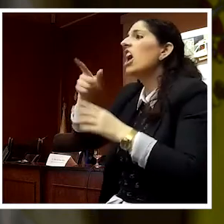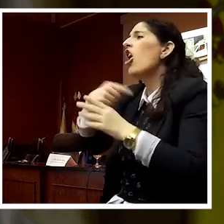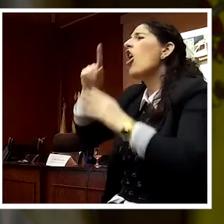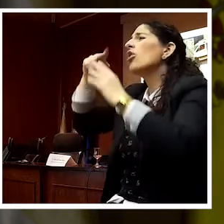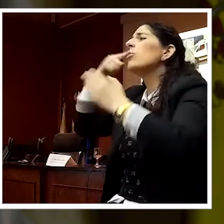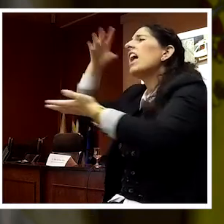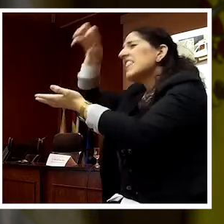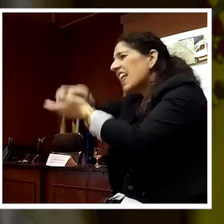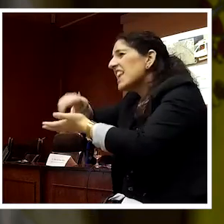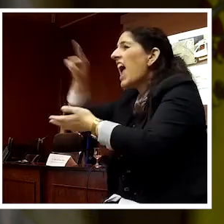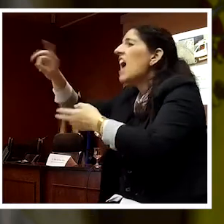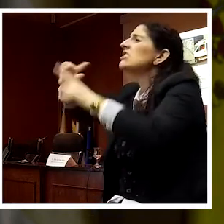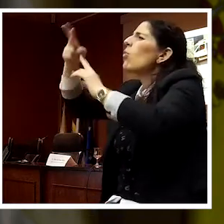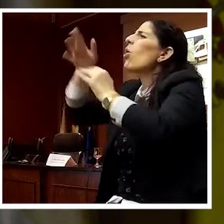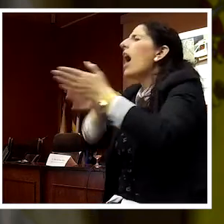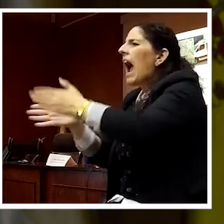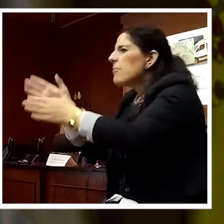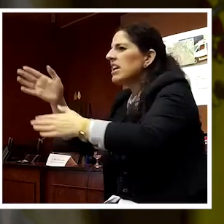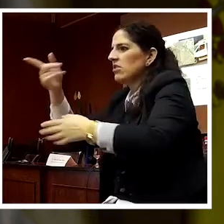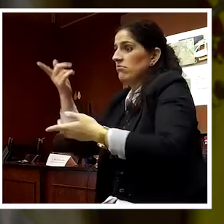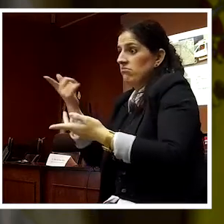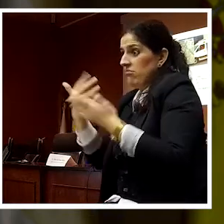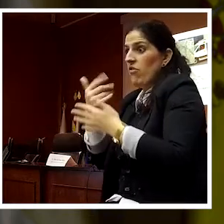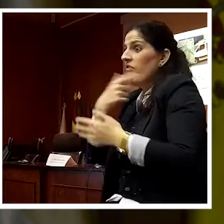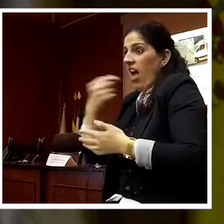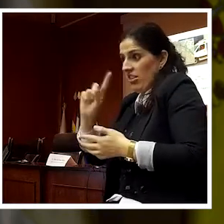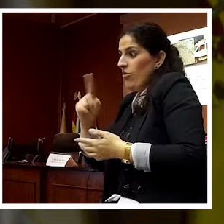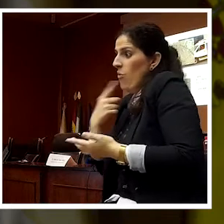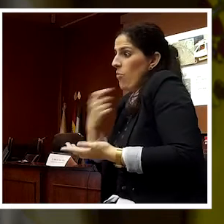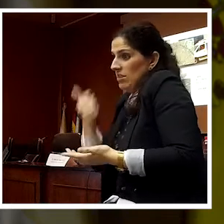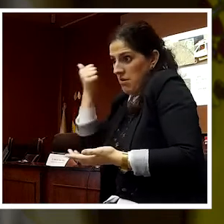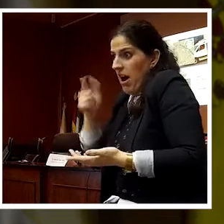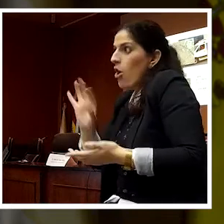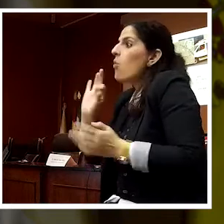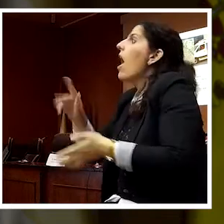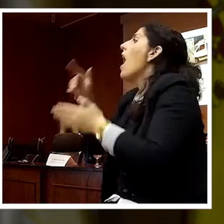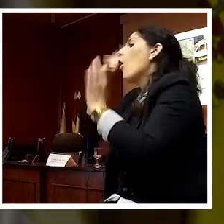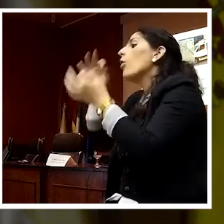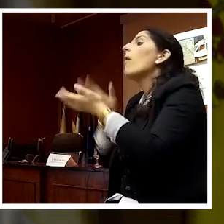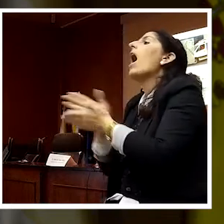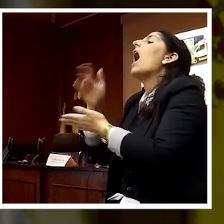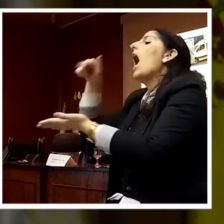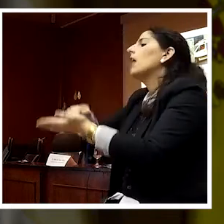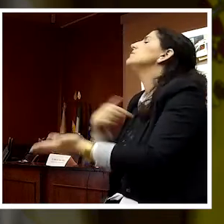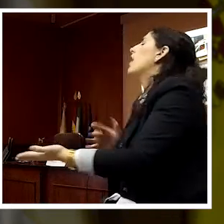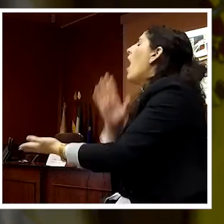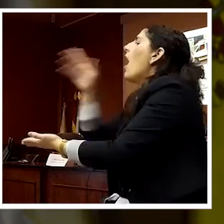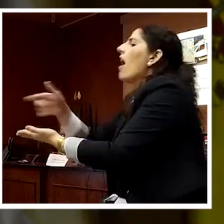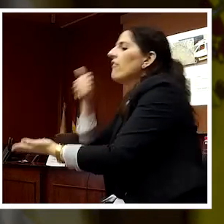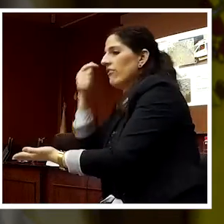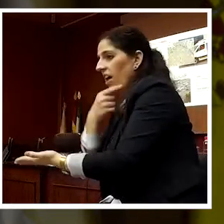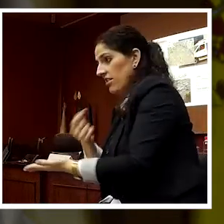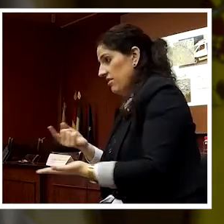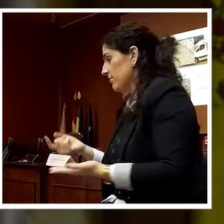Pasa el taller Cibantos, el segundo camino a la izquierda. Pues eso no se llega pronto, ¿no? No se llega en 5 minutos, es imposible. Después tenéis la